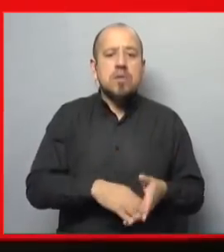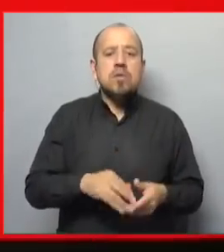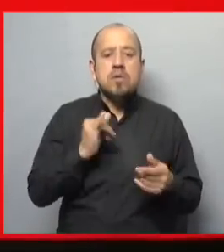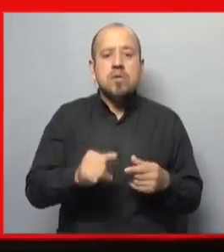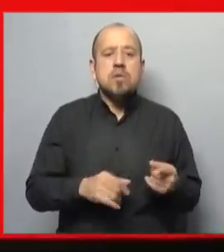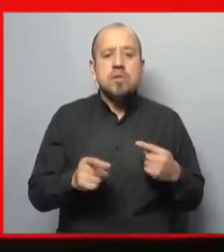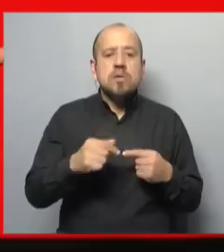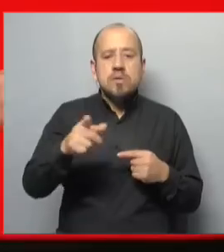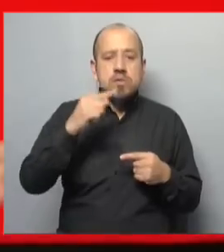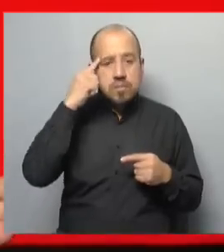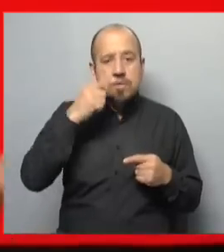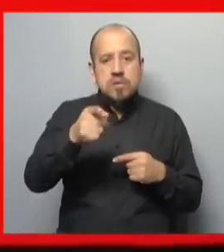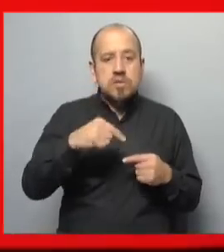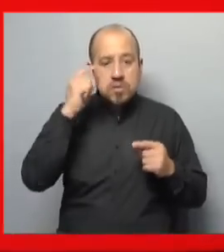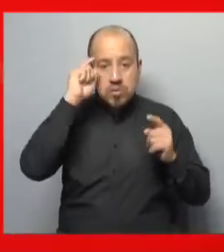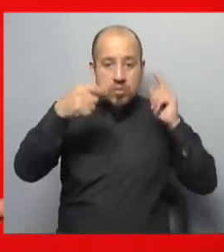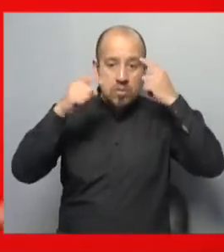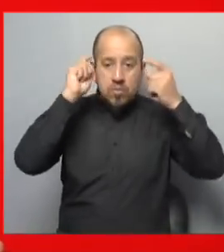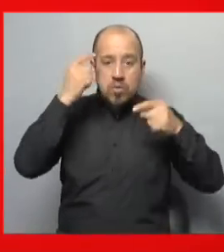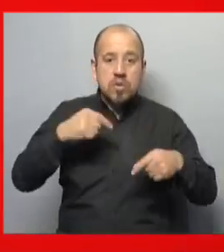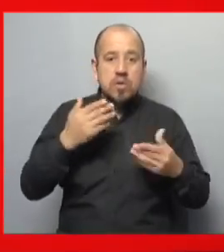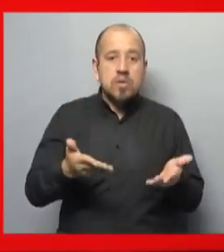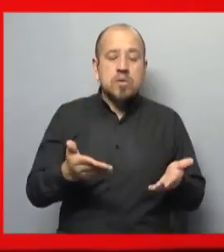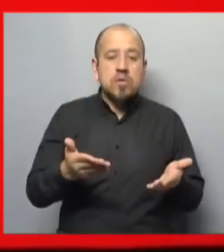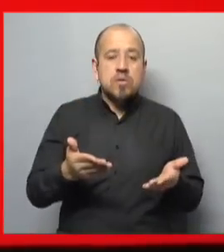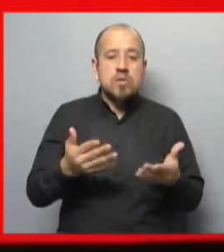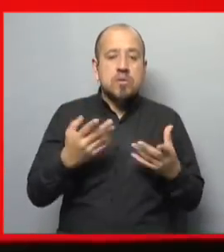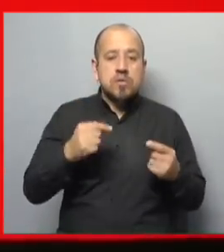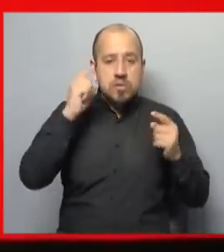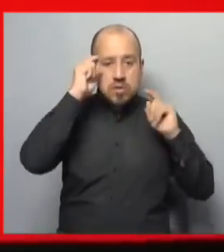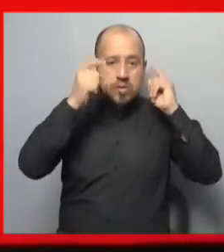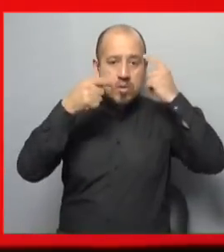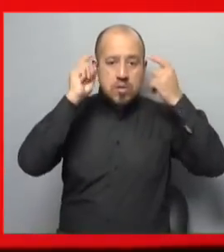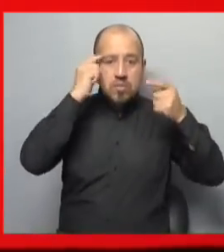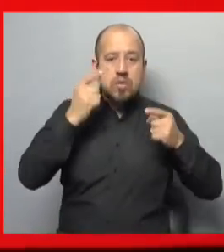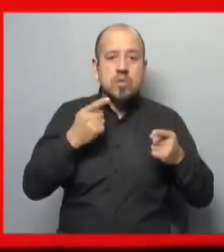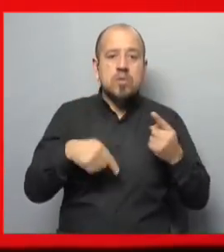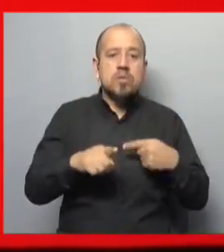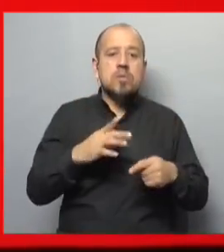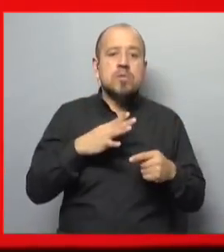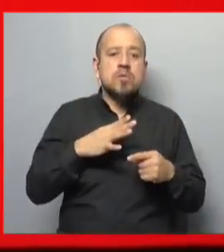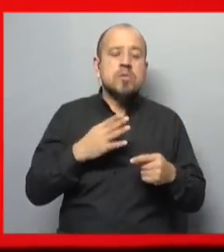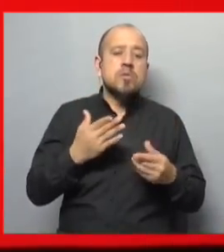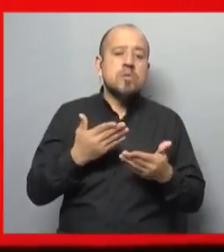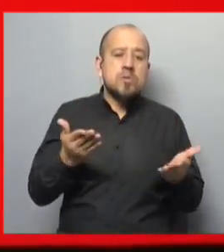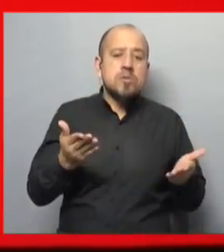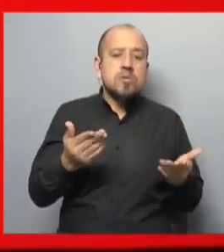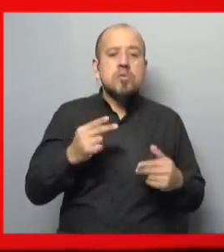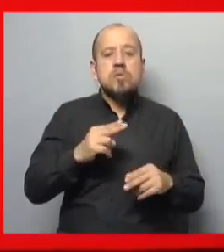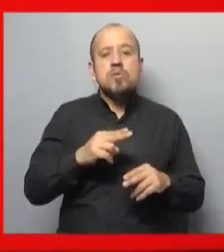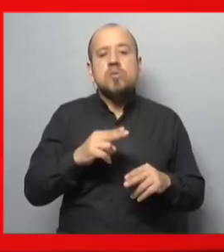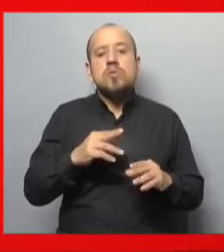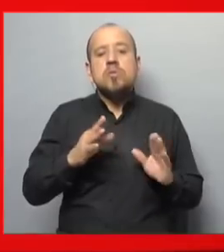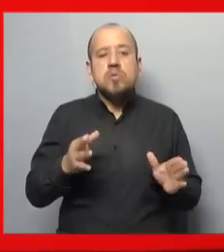nuestro punto de vista y no aportó nada cuando uno lo que quieres aportar es a eso voy este tratemos de ver repito esto no quita